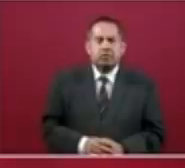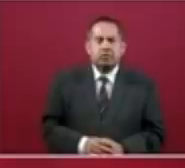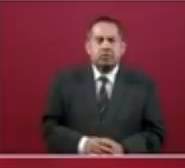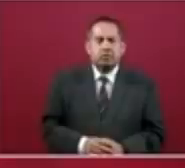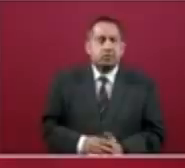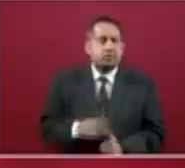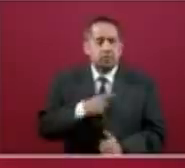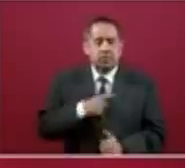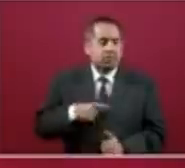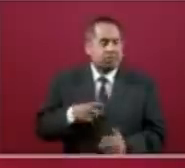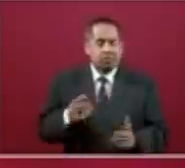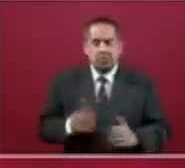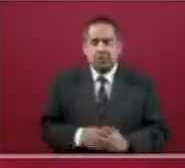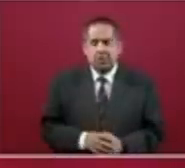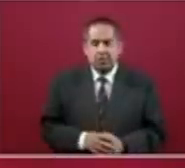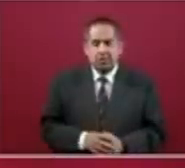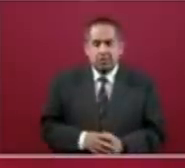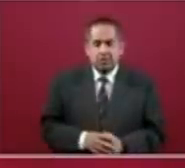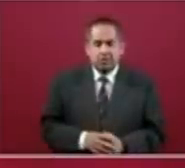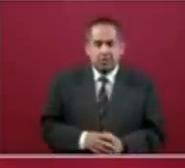Deben de haber